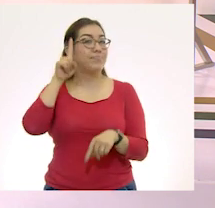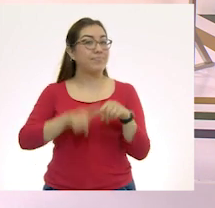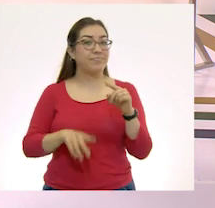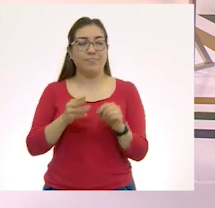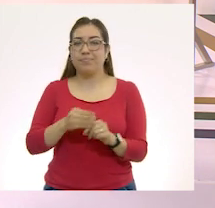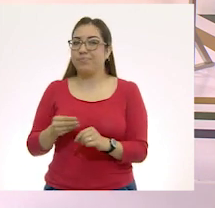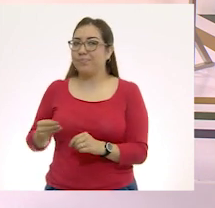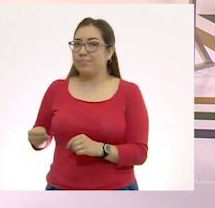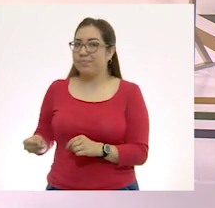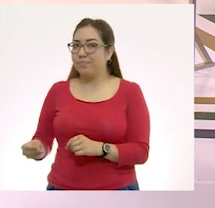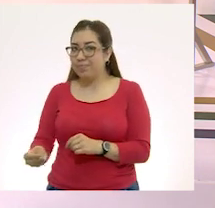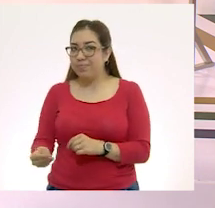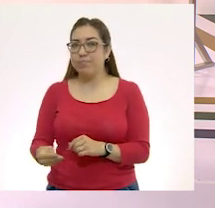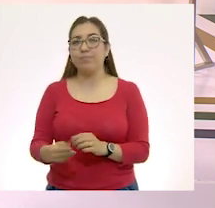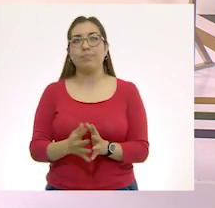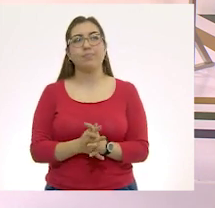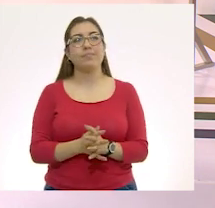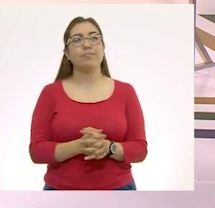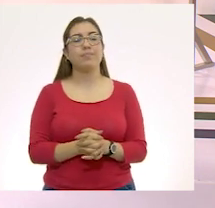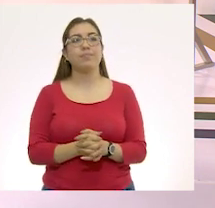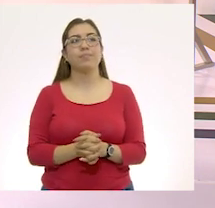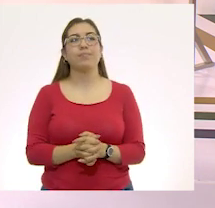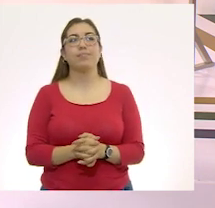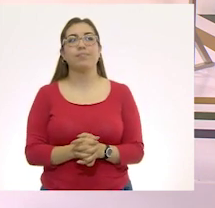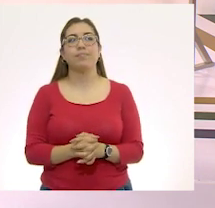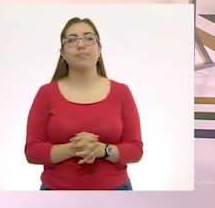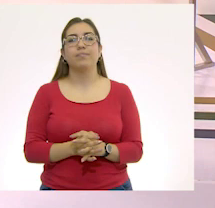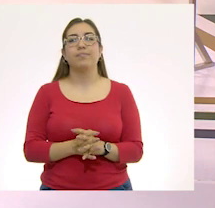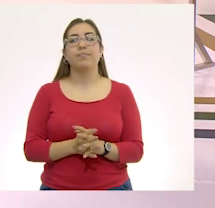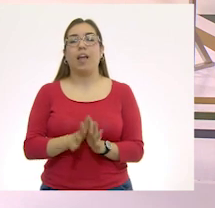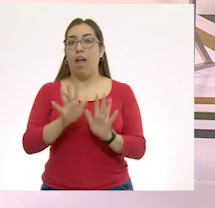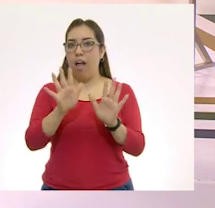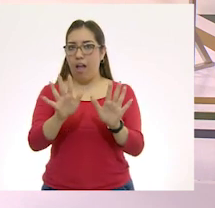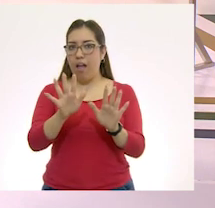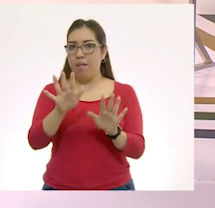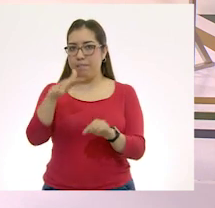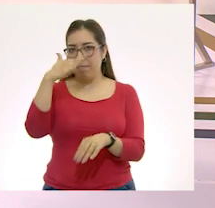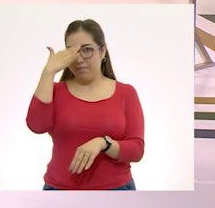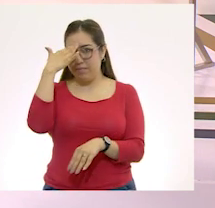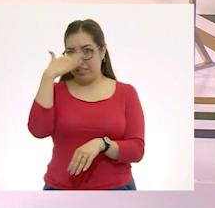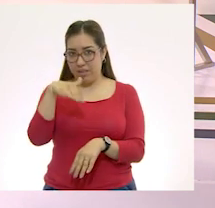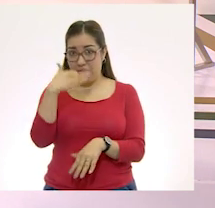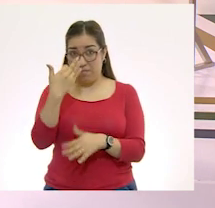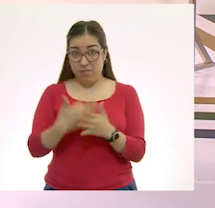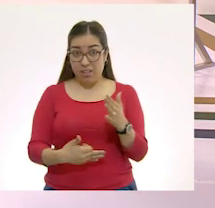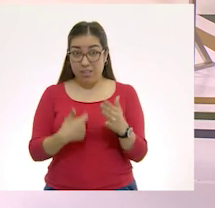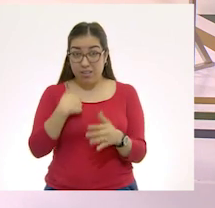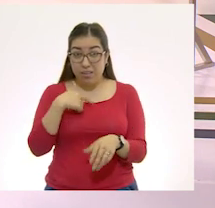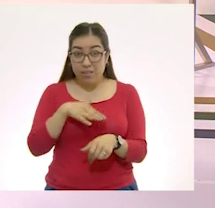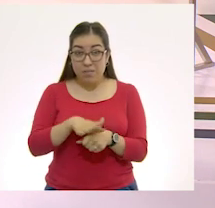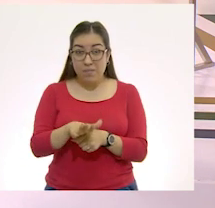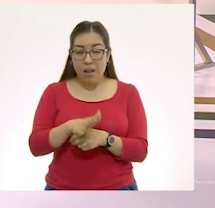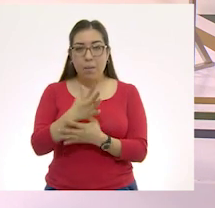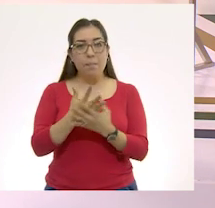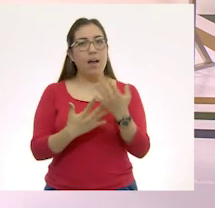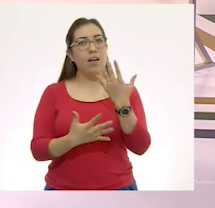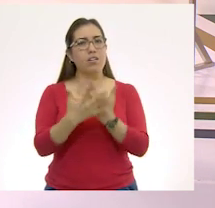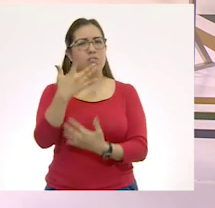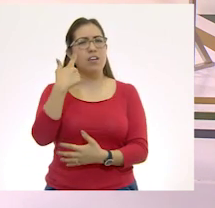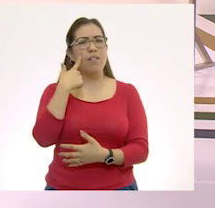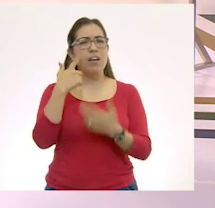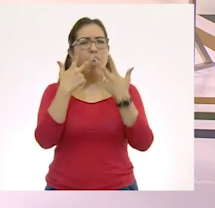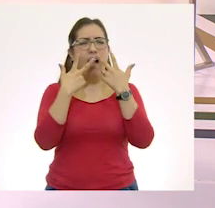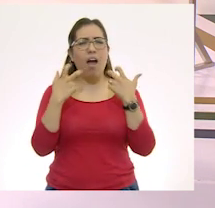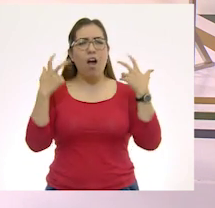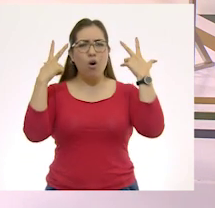sí me voy a arreglar para mi clase y saben que me falta lavarme las manos porque no me acompañan a ver